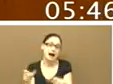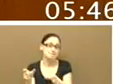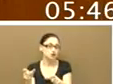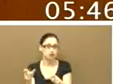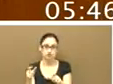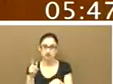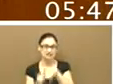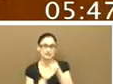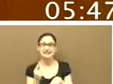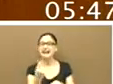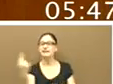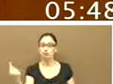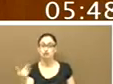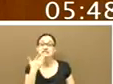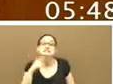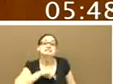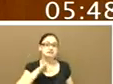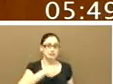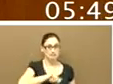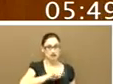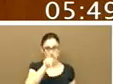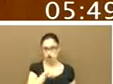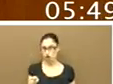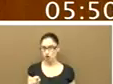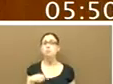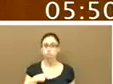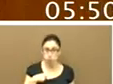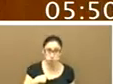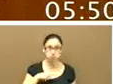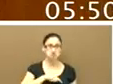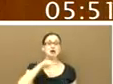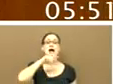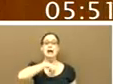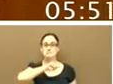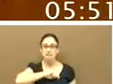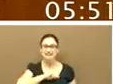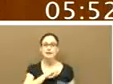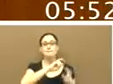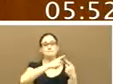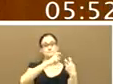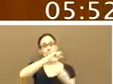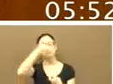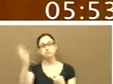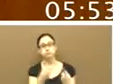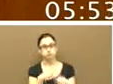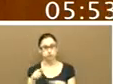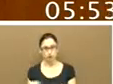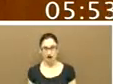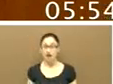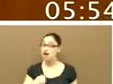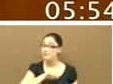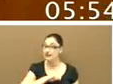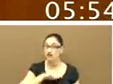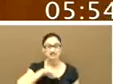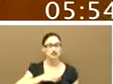que cada uno se quiera sentir español. Pero nosotros somos de la España plural y pensamos que los españoles tienen que sentirse cómodos como les dé la